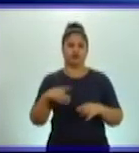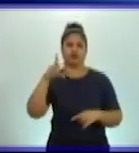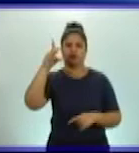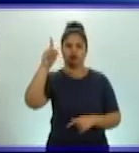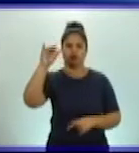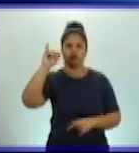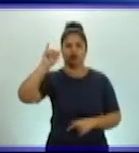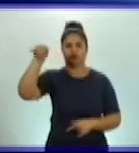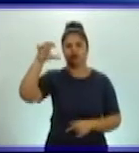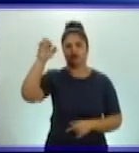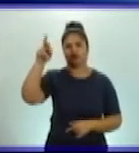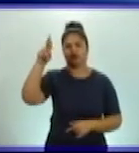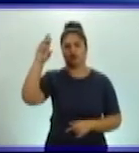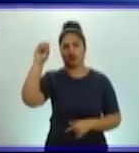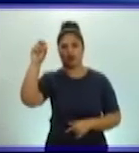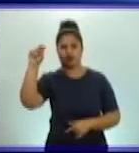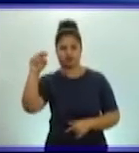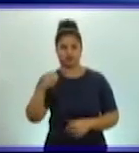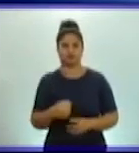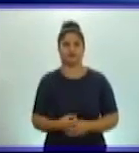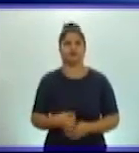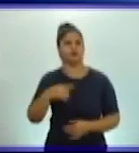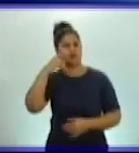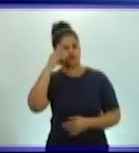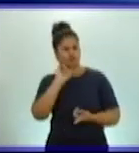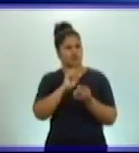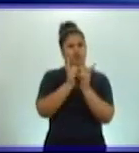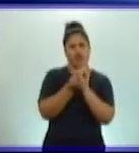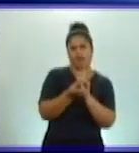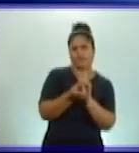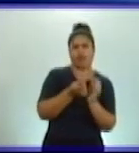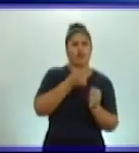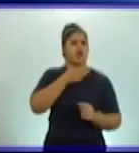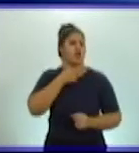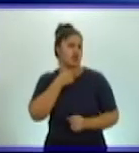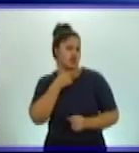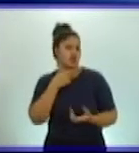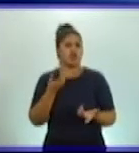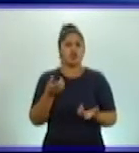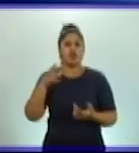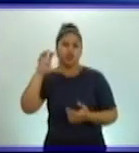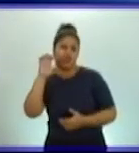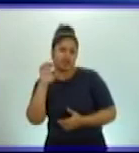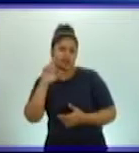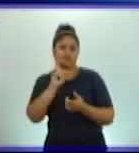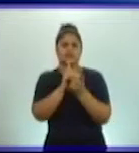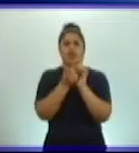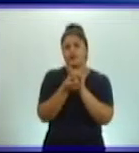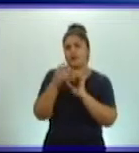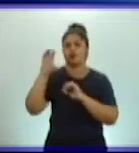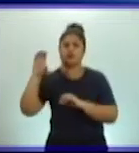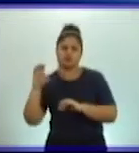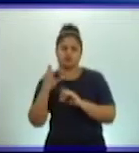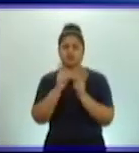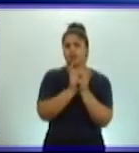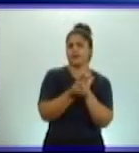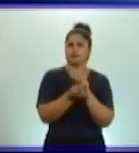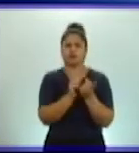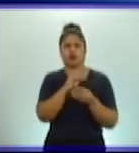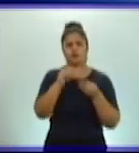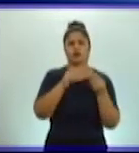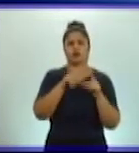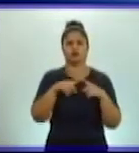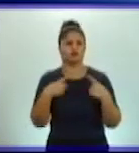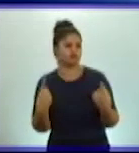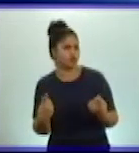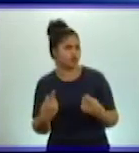cambio, ¿verdad? Ay, sí, se cambia la E, se cambia la C. Esto evidentemente, si hay cambio de vocales y